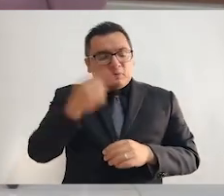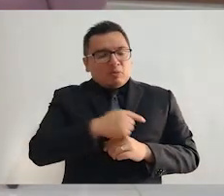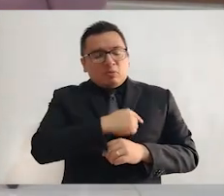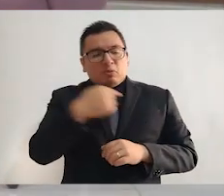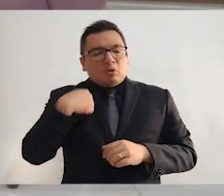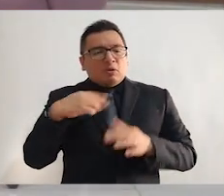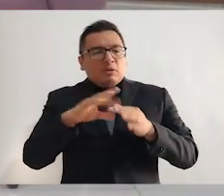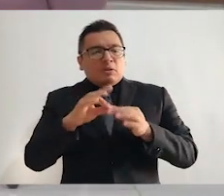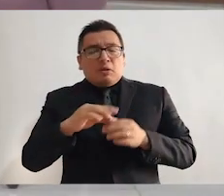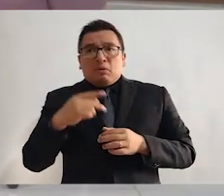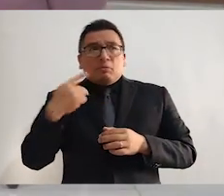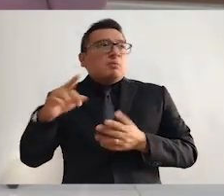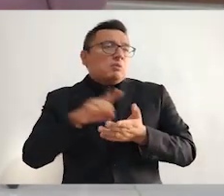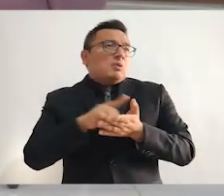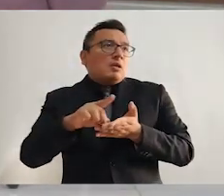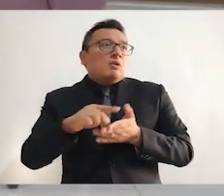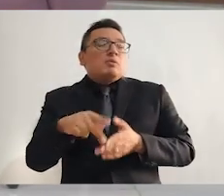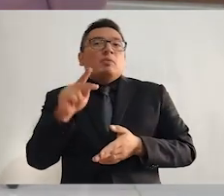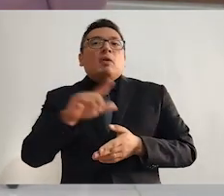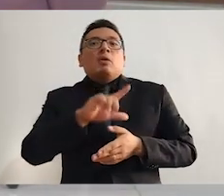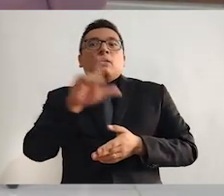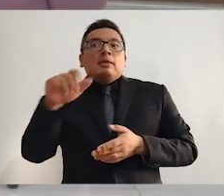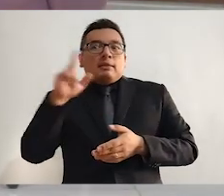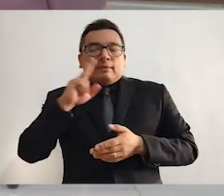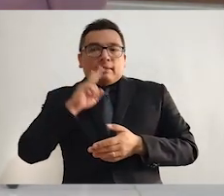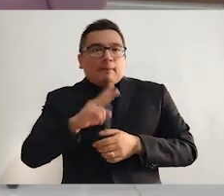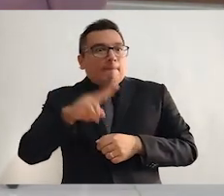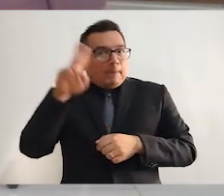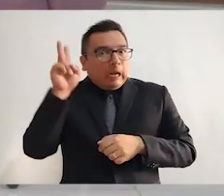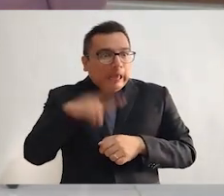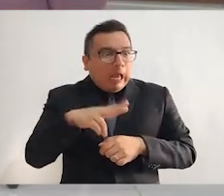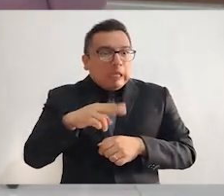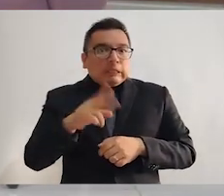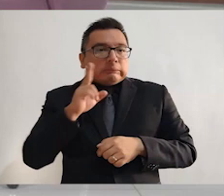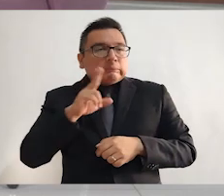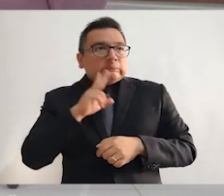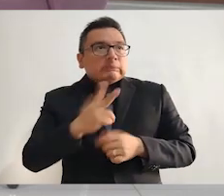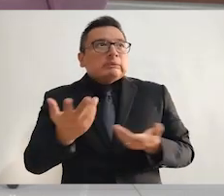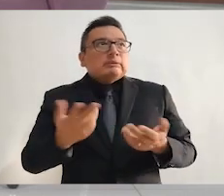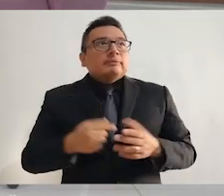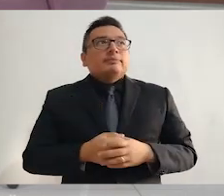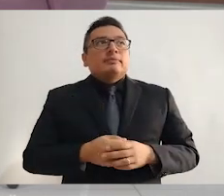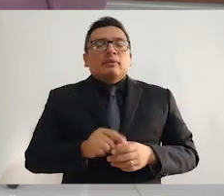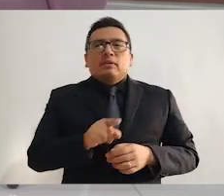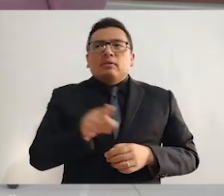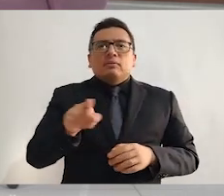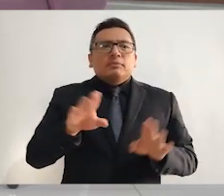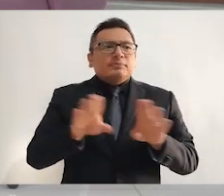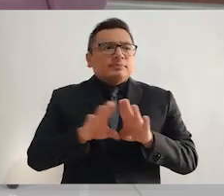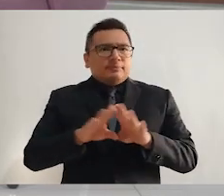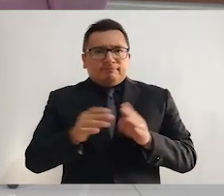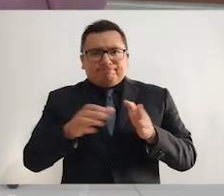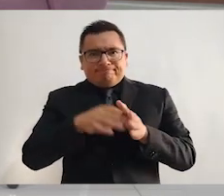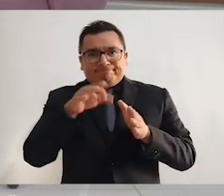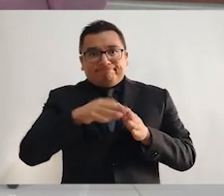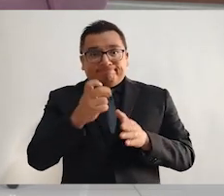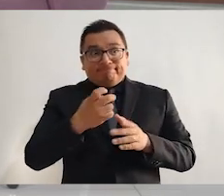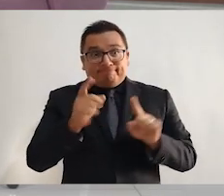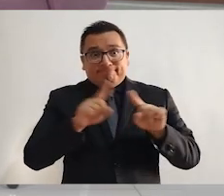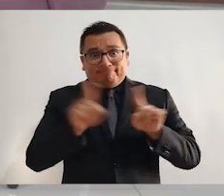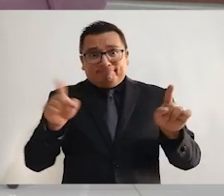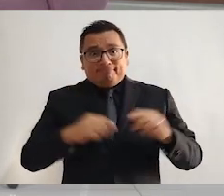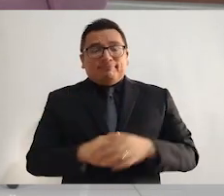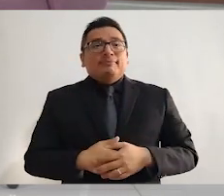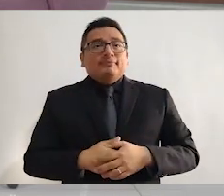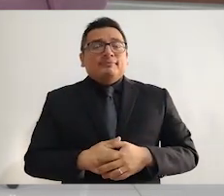derechos, ya vivir la realidad y compartir con ellos la realidad y acompañarlos el día de la elección, el día de la jornada electoral,